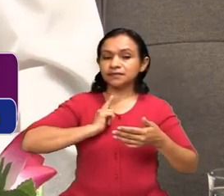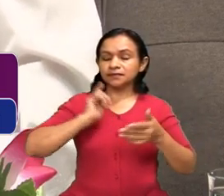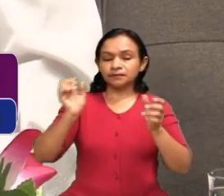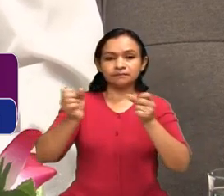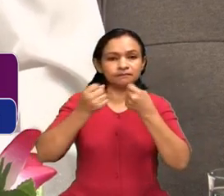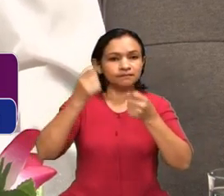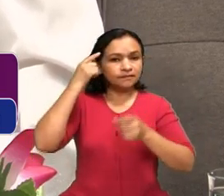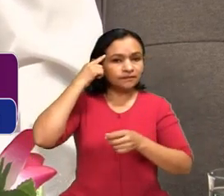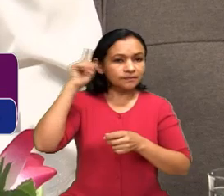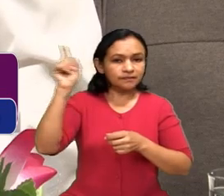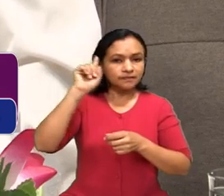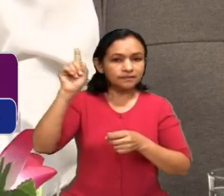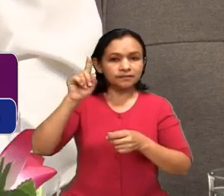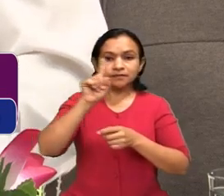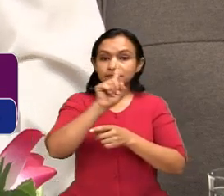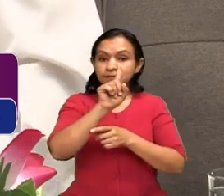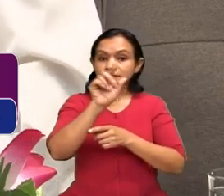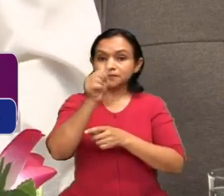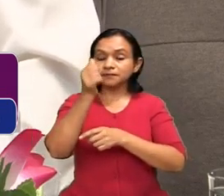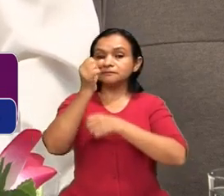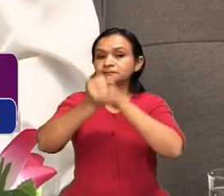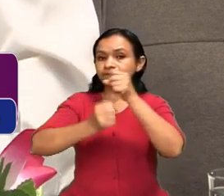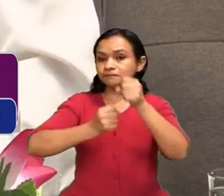impensable en esos 16 años.